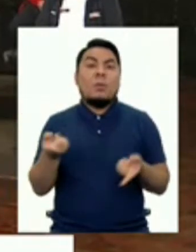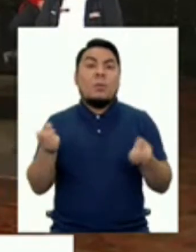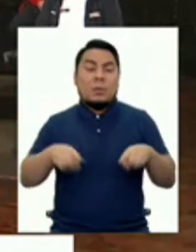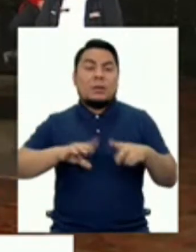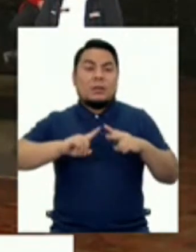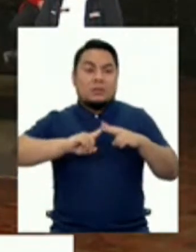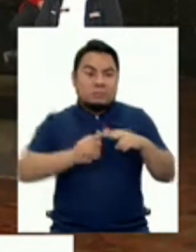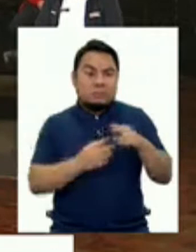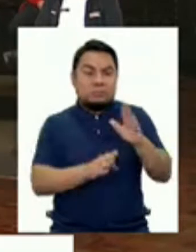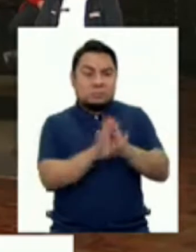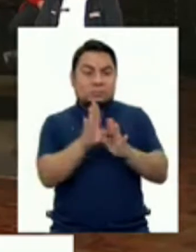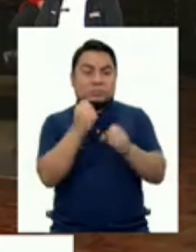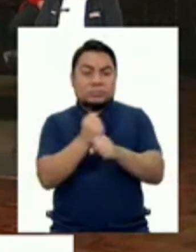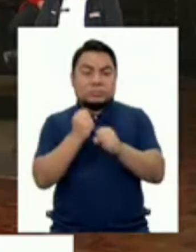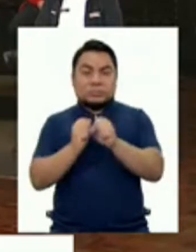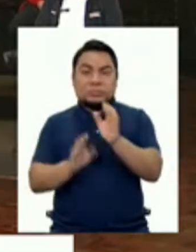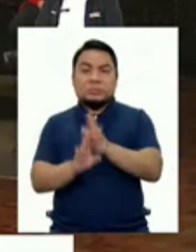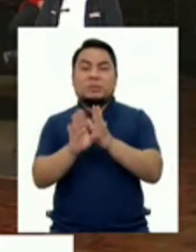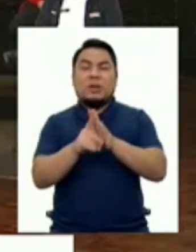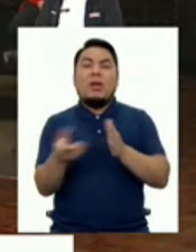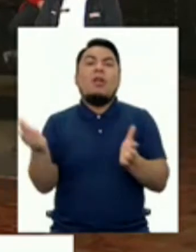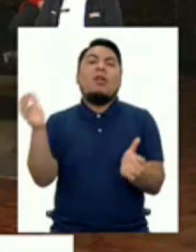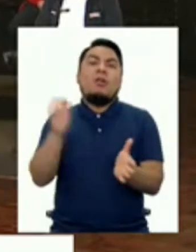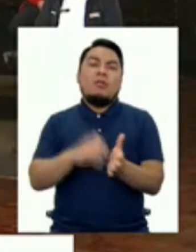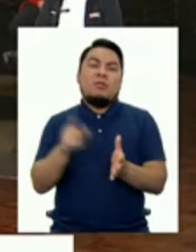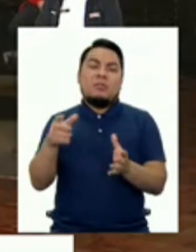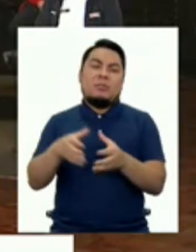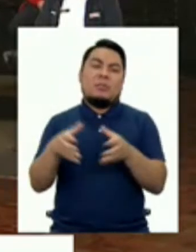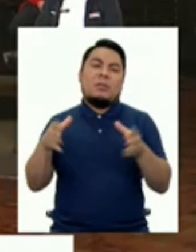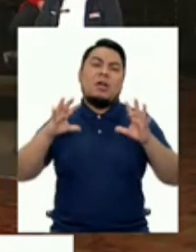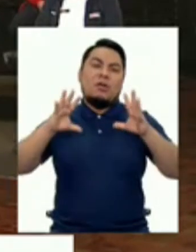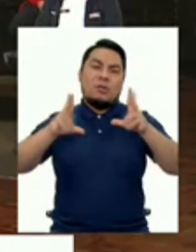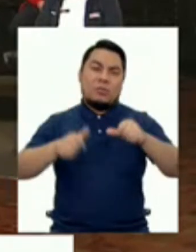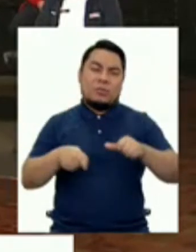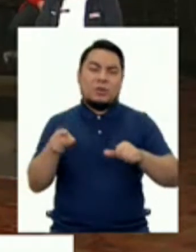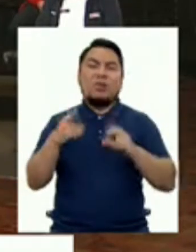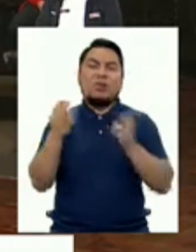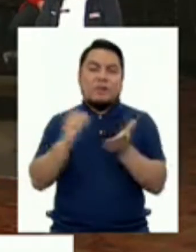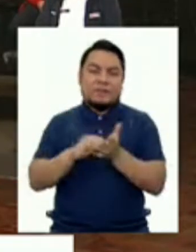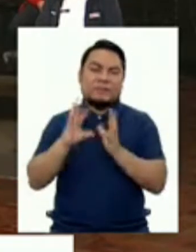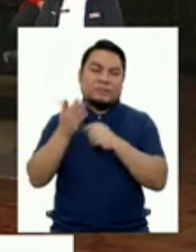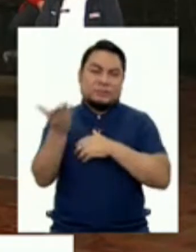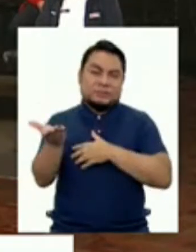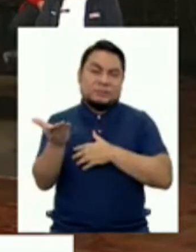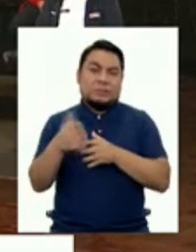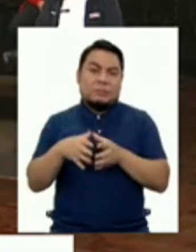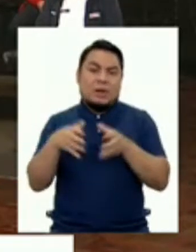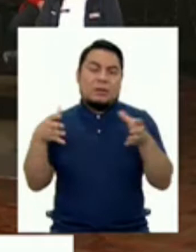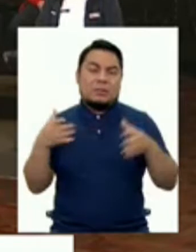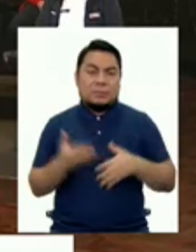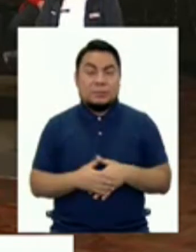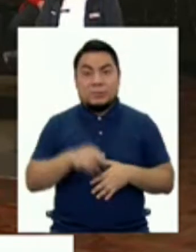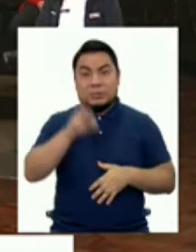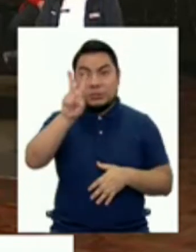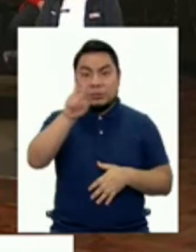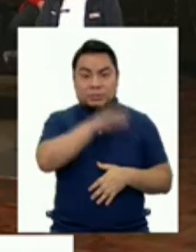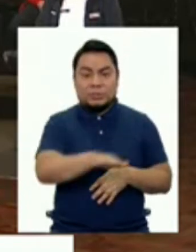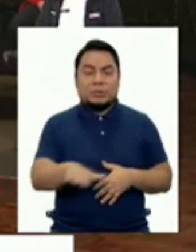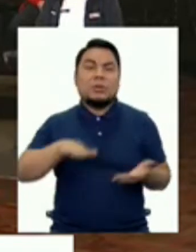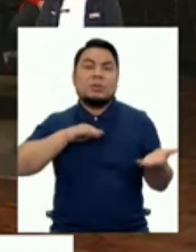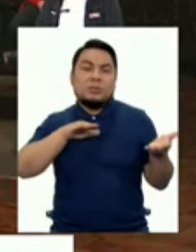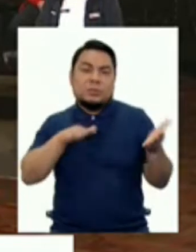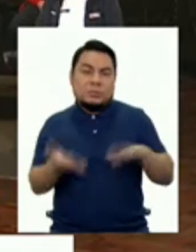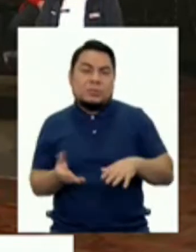ido reactivando las actividades, nuevamente la delincuencia se ha organizado. Tanto así que 2 niños murieron